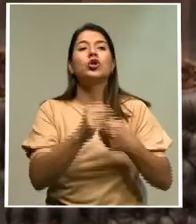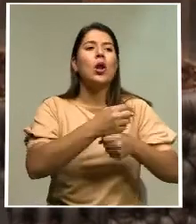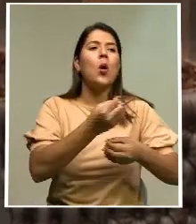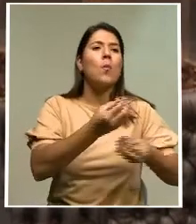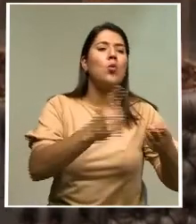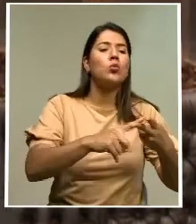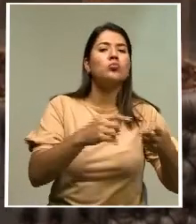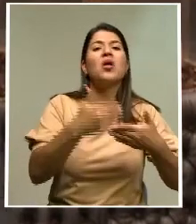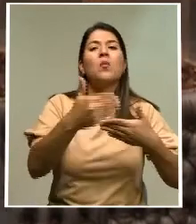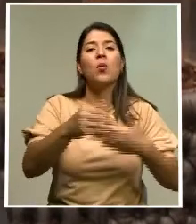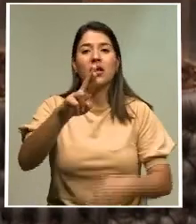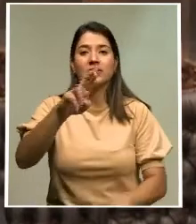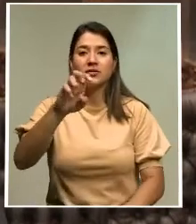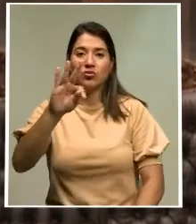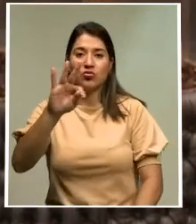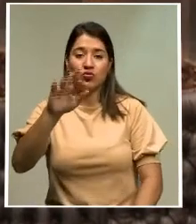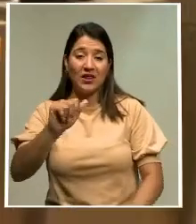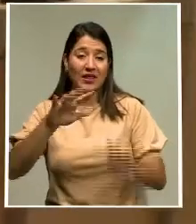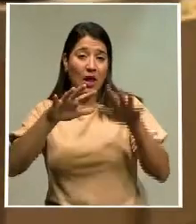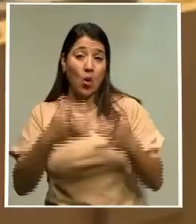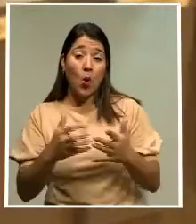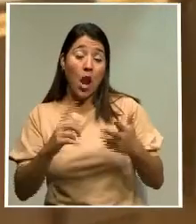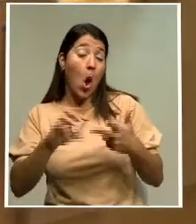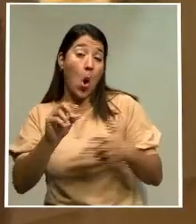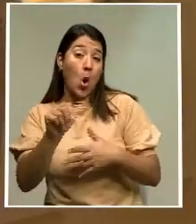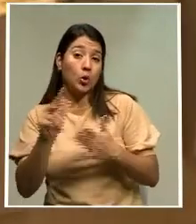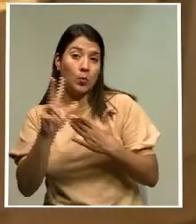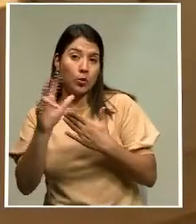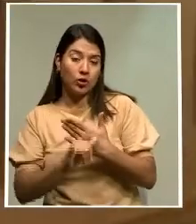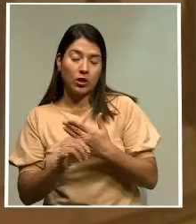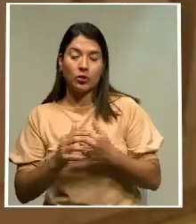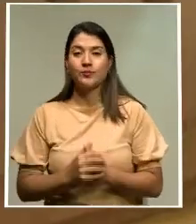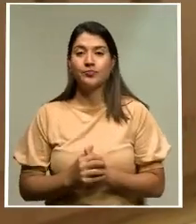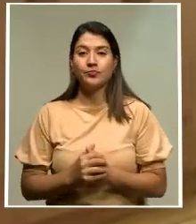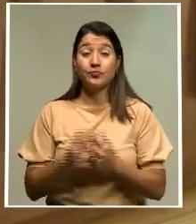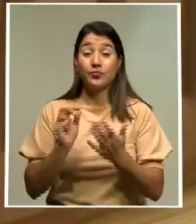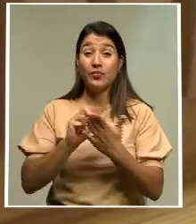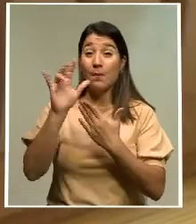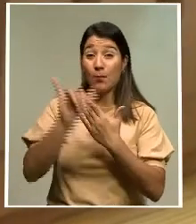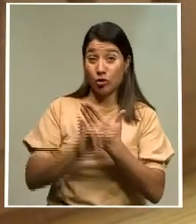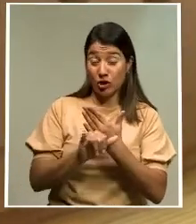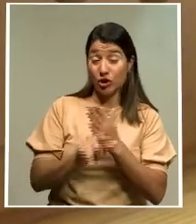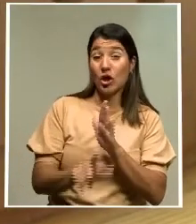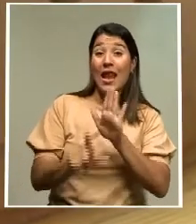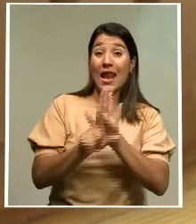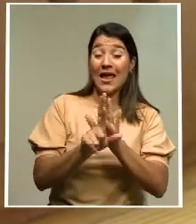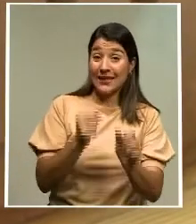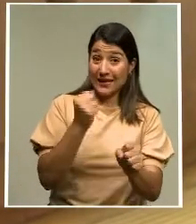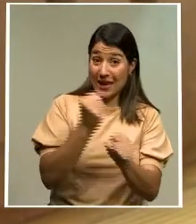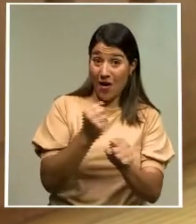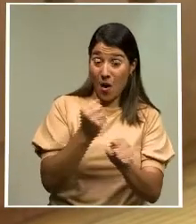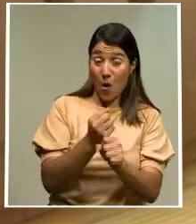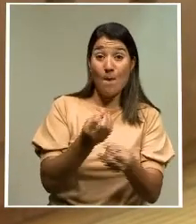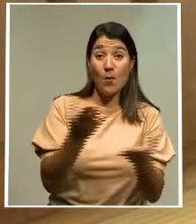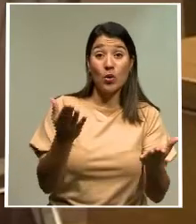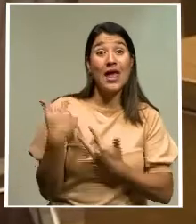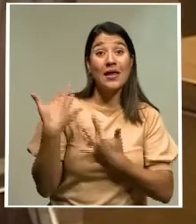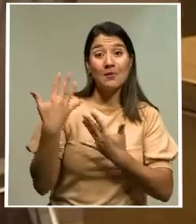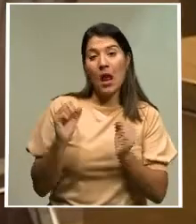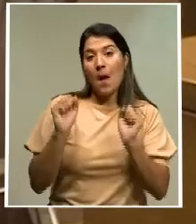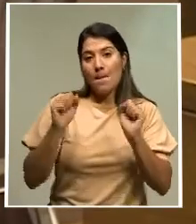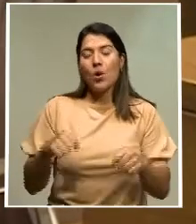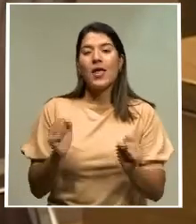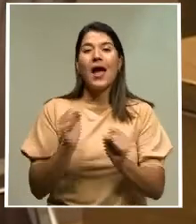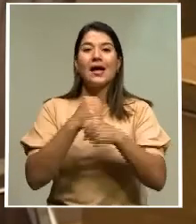de los proyectos que forman parte de la agenda con el fondo. En el caso del proyecto Ley Marco de Empleo Público, se espera que se puedan